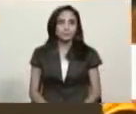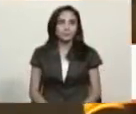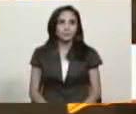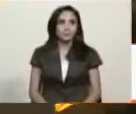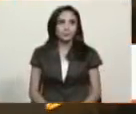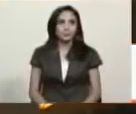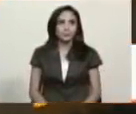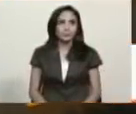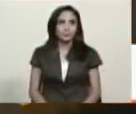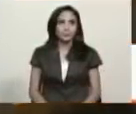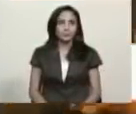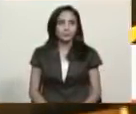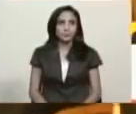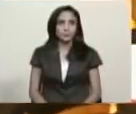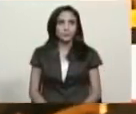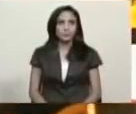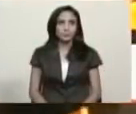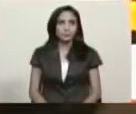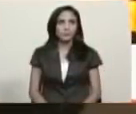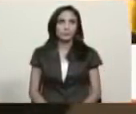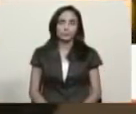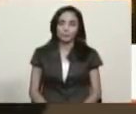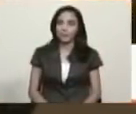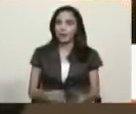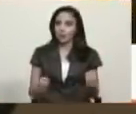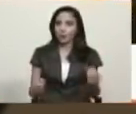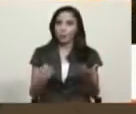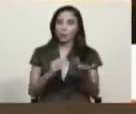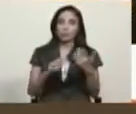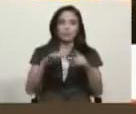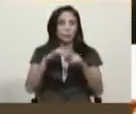Y así nos colocaba en situaciones.